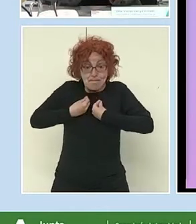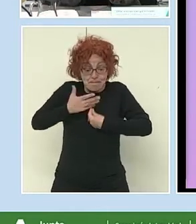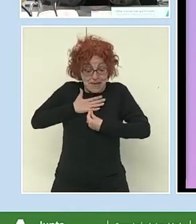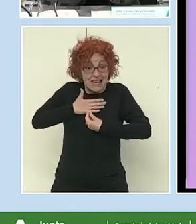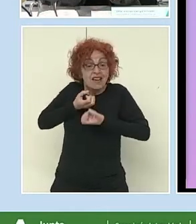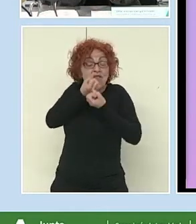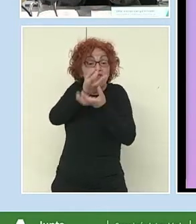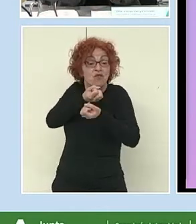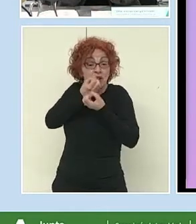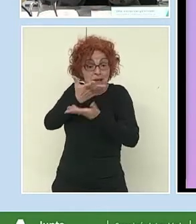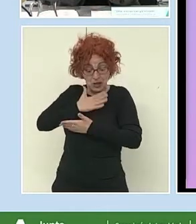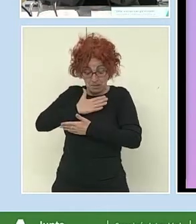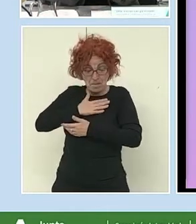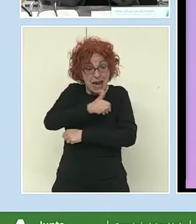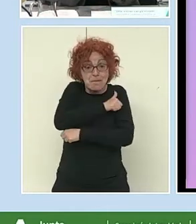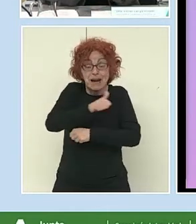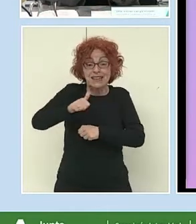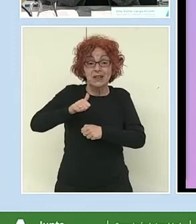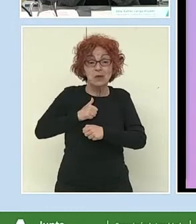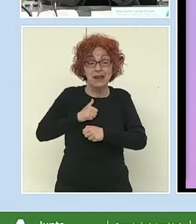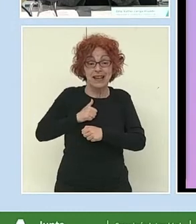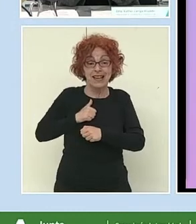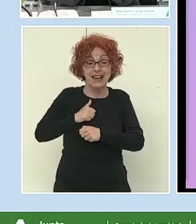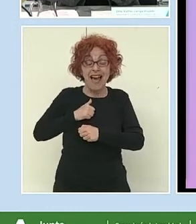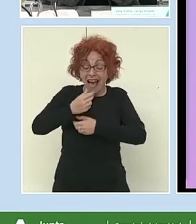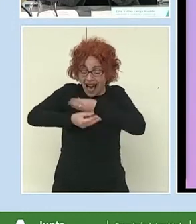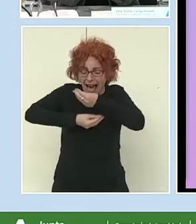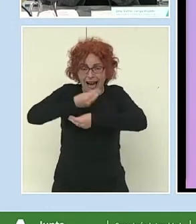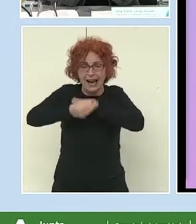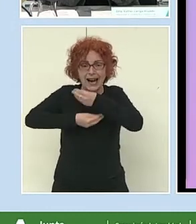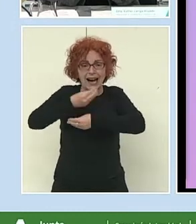información se han convertido